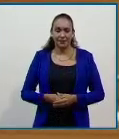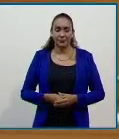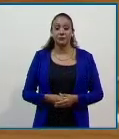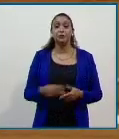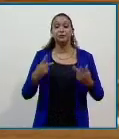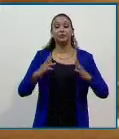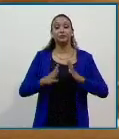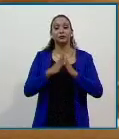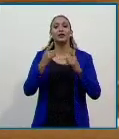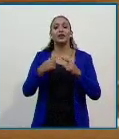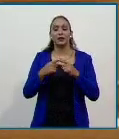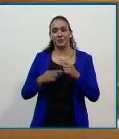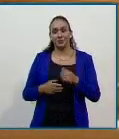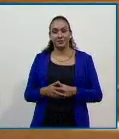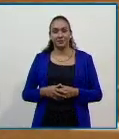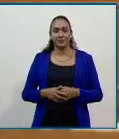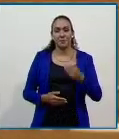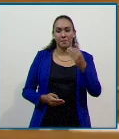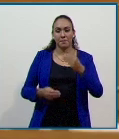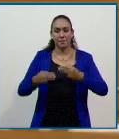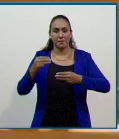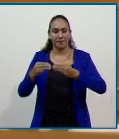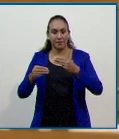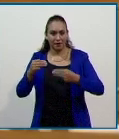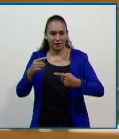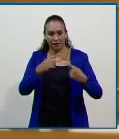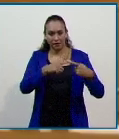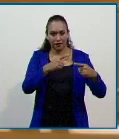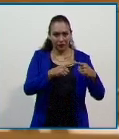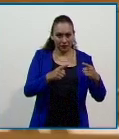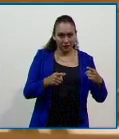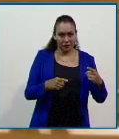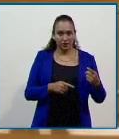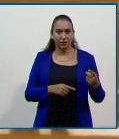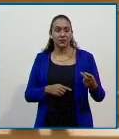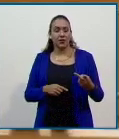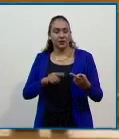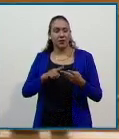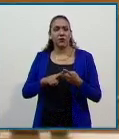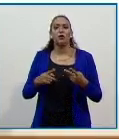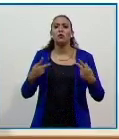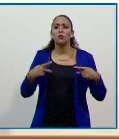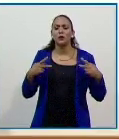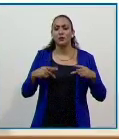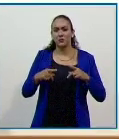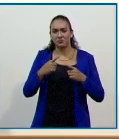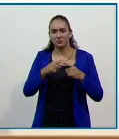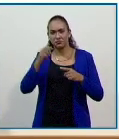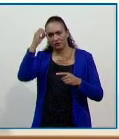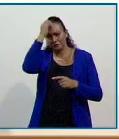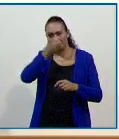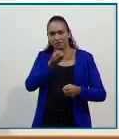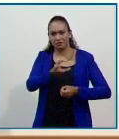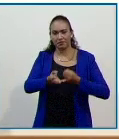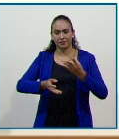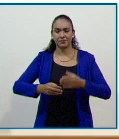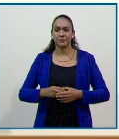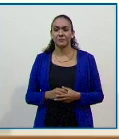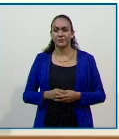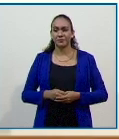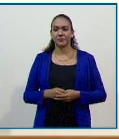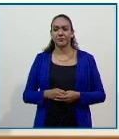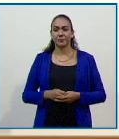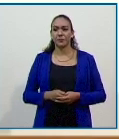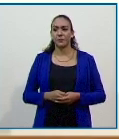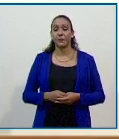Participaron magistrados federales quienes advirtieron riesgos importantes. El método de elección popular de